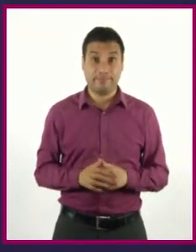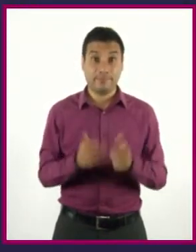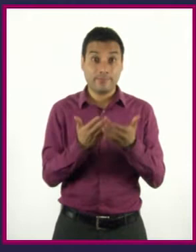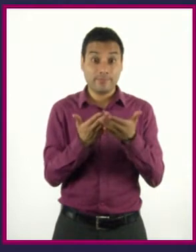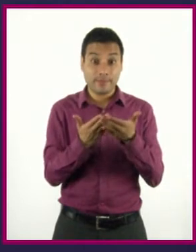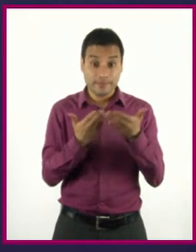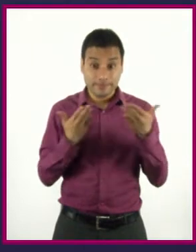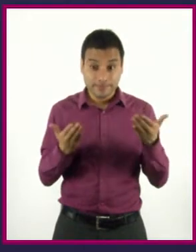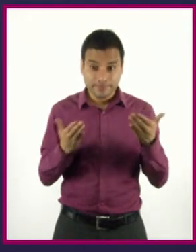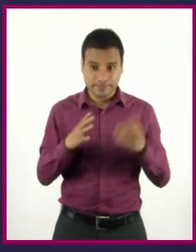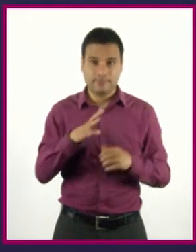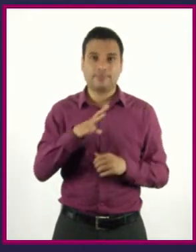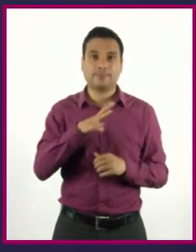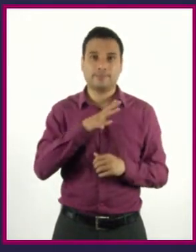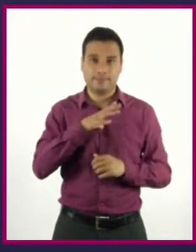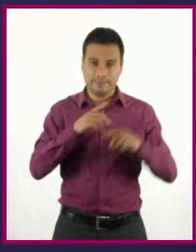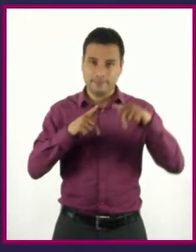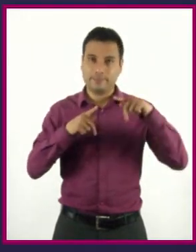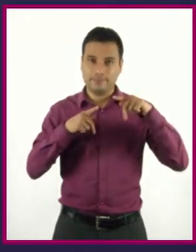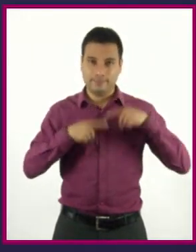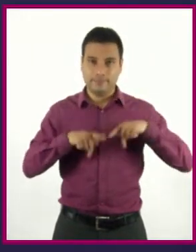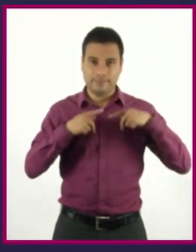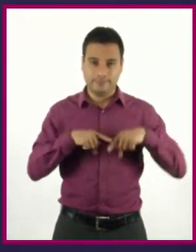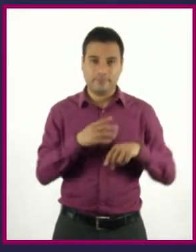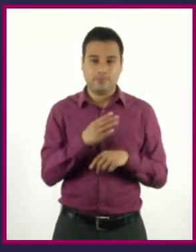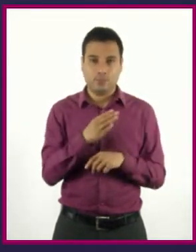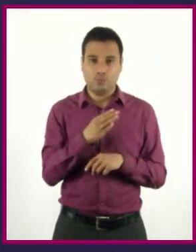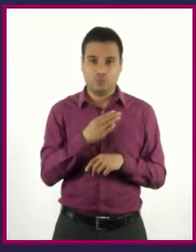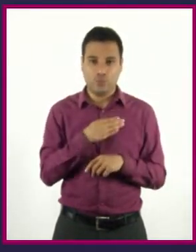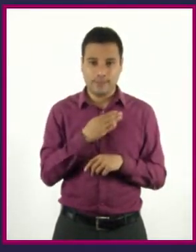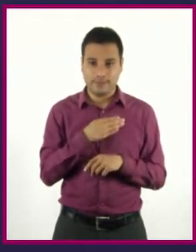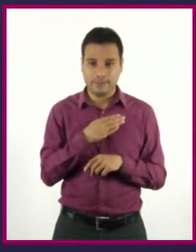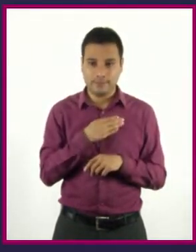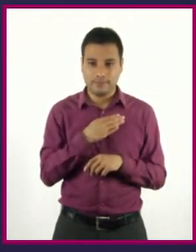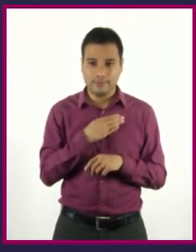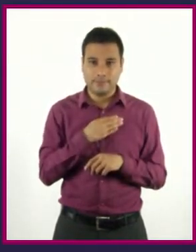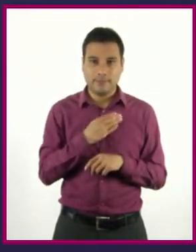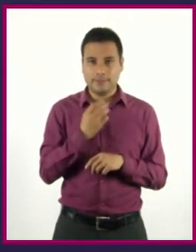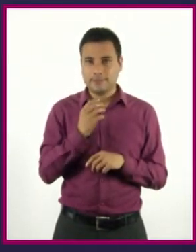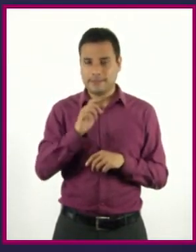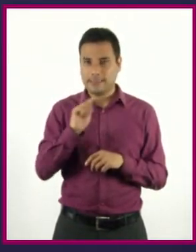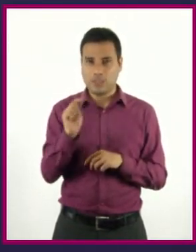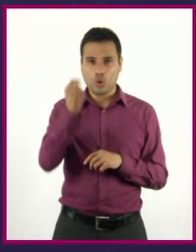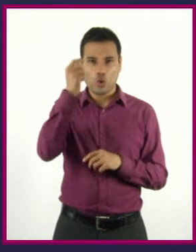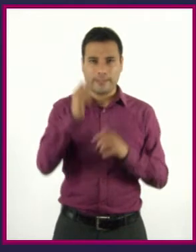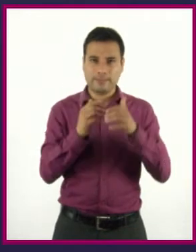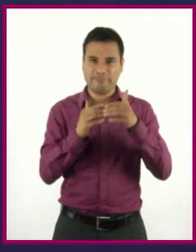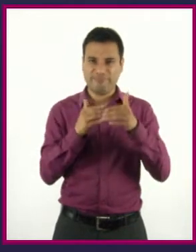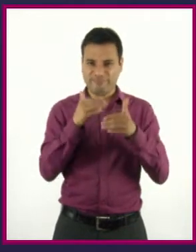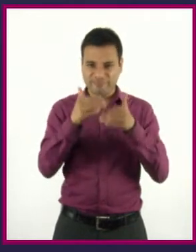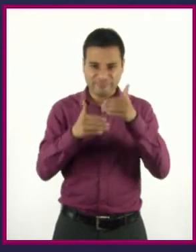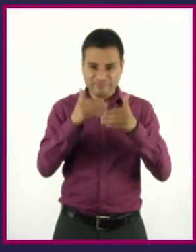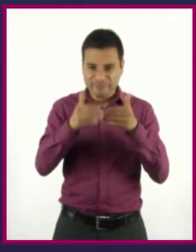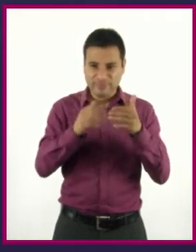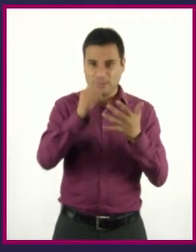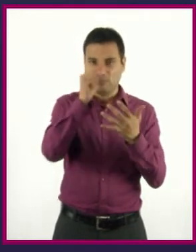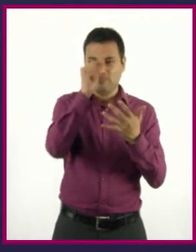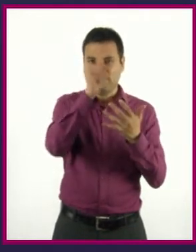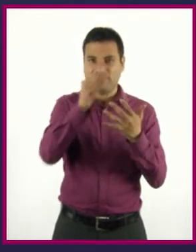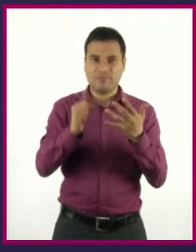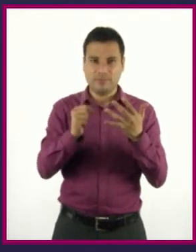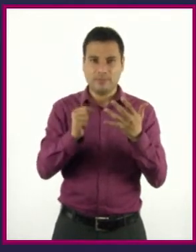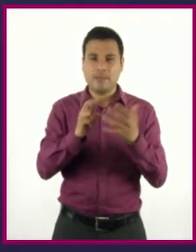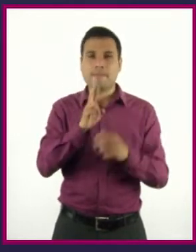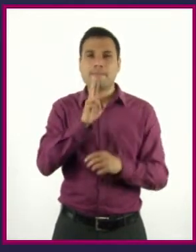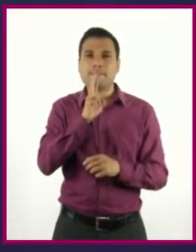con ideales como los del doctor Moshinsky, que luchan por que todos estos avances tecnológicos y conocimiento científico